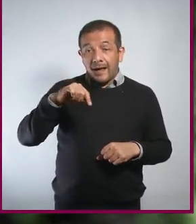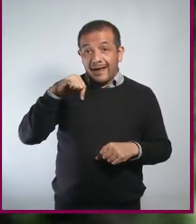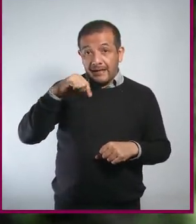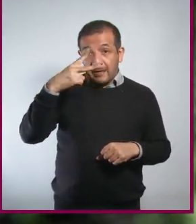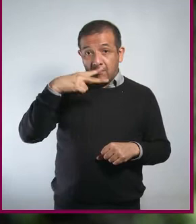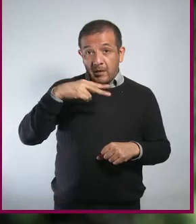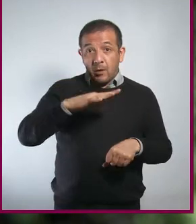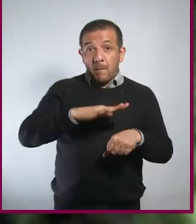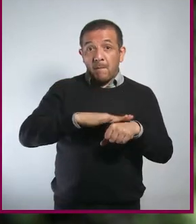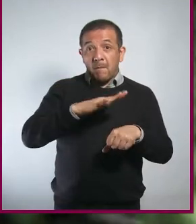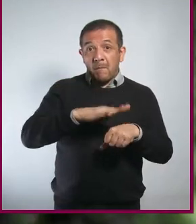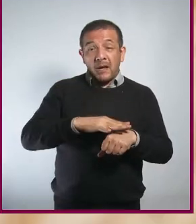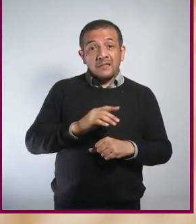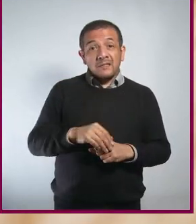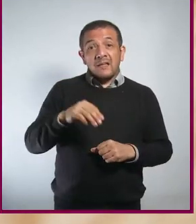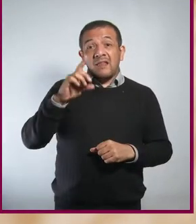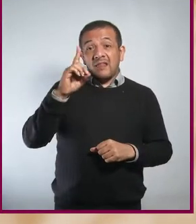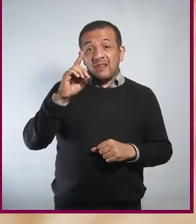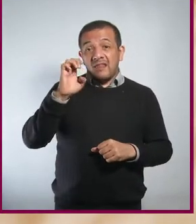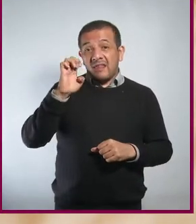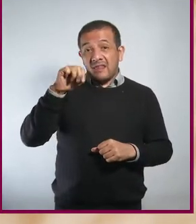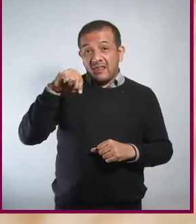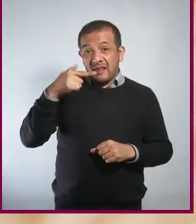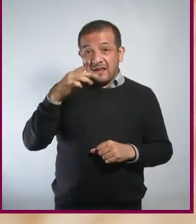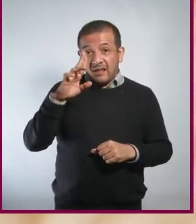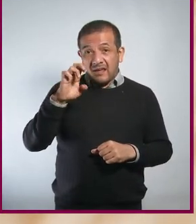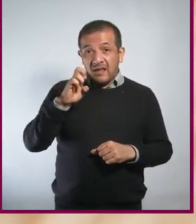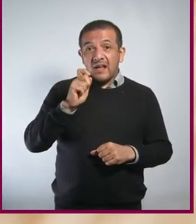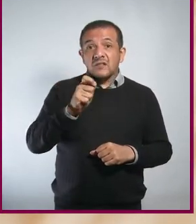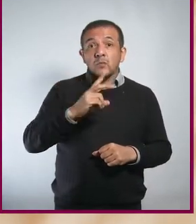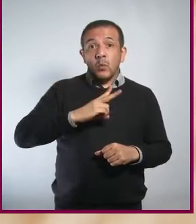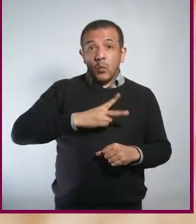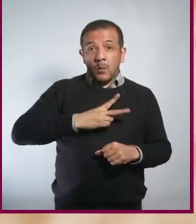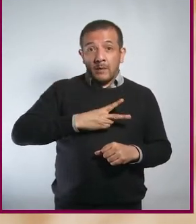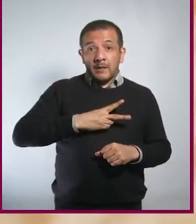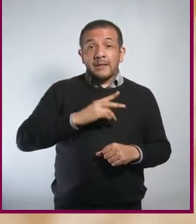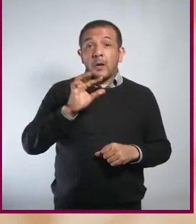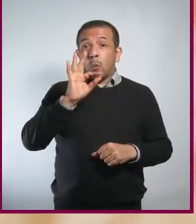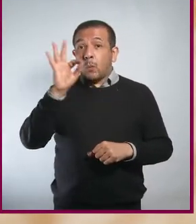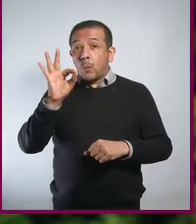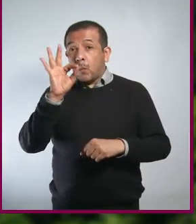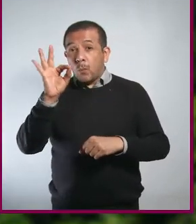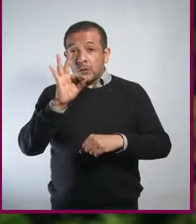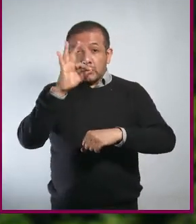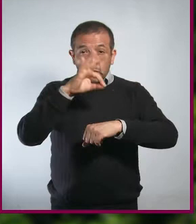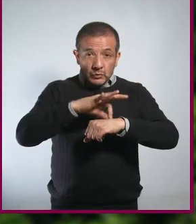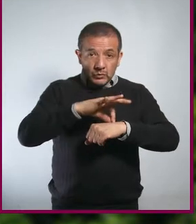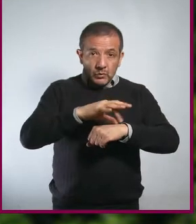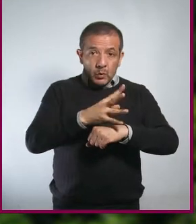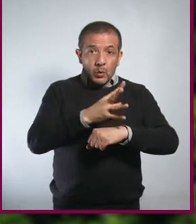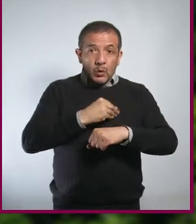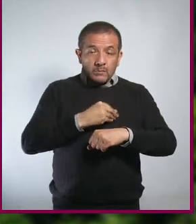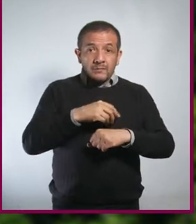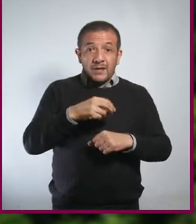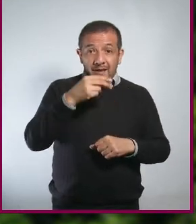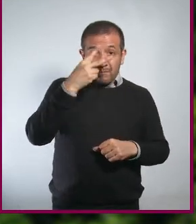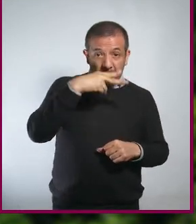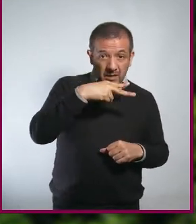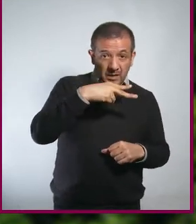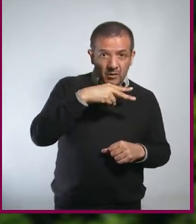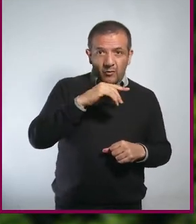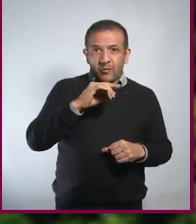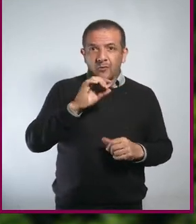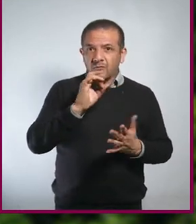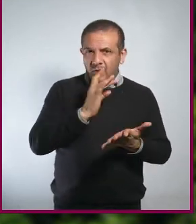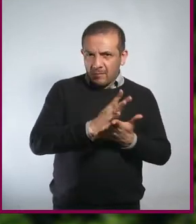en México es el dengue, una infección viral transmitida por mosquitos. Y no solo en México. Según